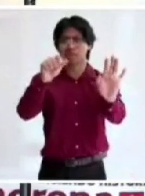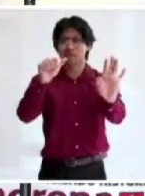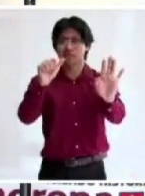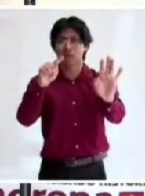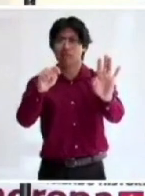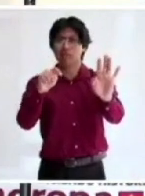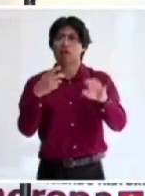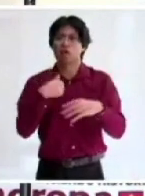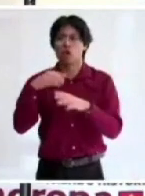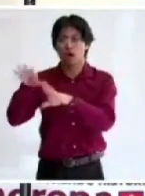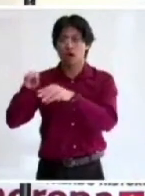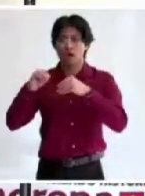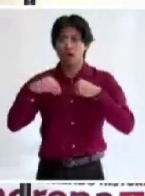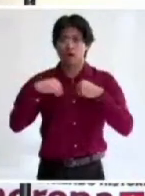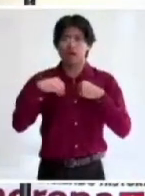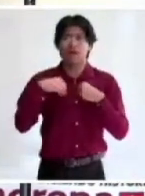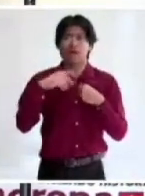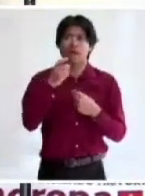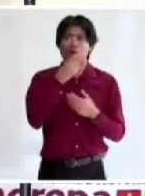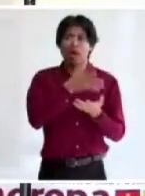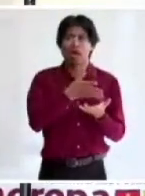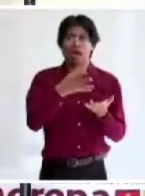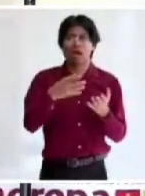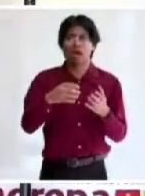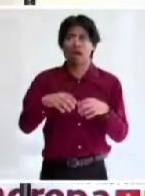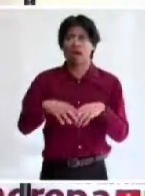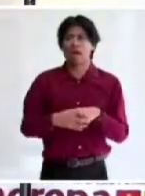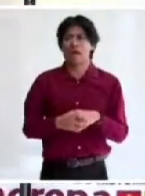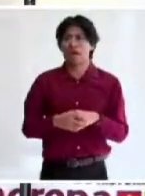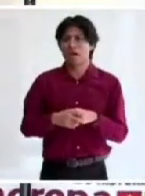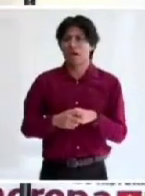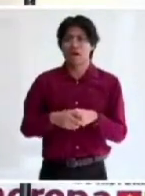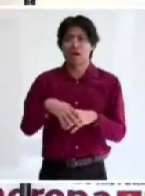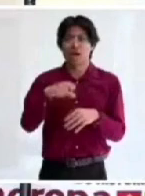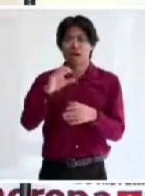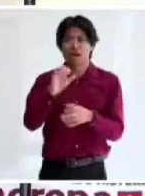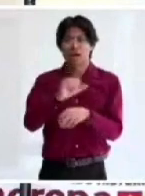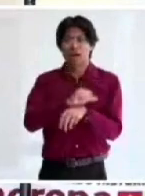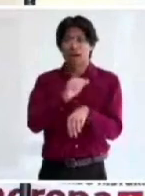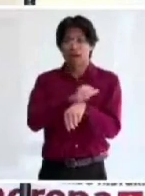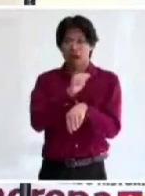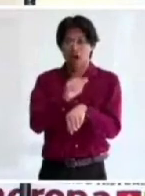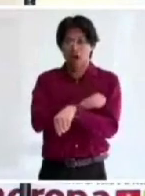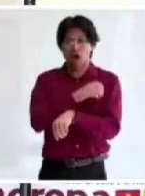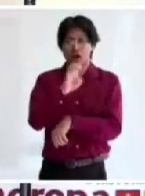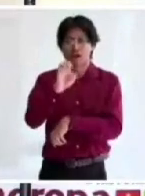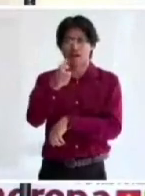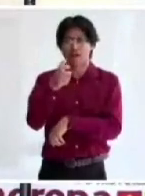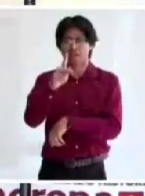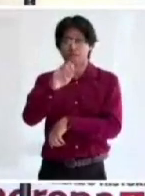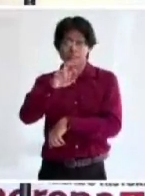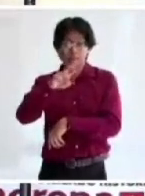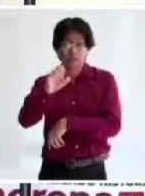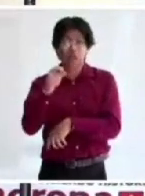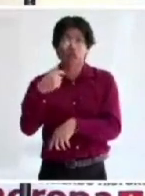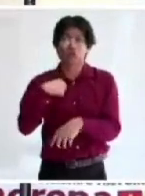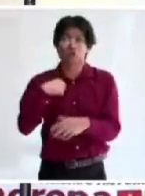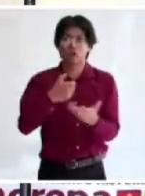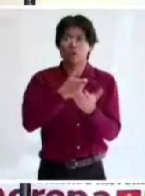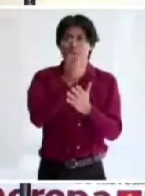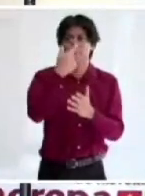a declarar ahora en mi modificación es la camioneta Express que estoy pagando crédito porque la compré para la